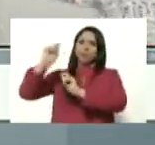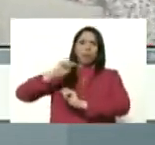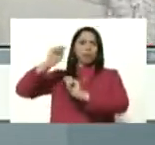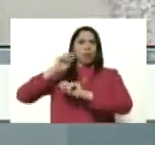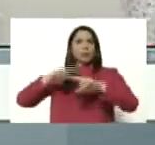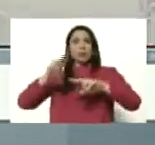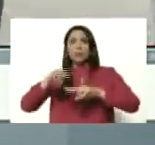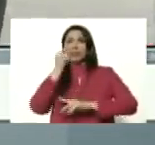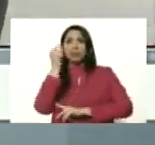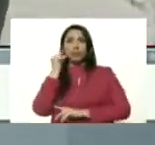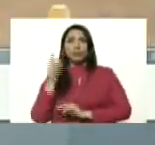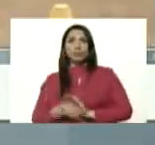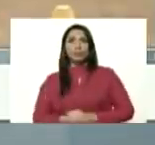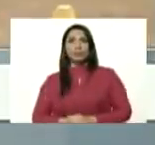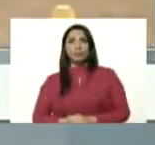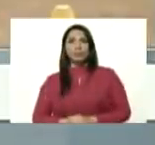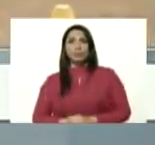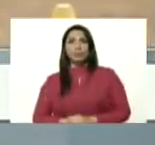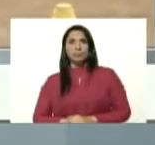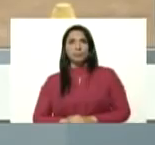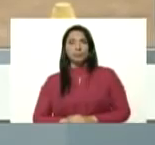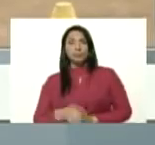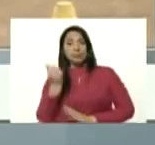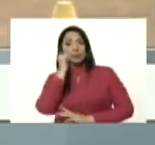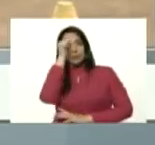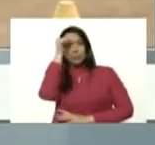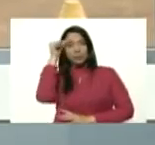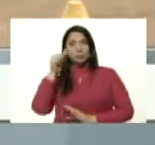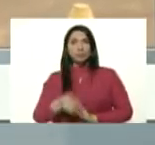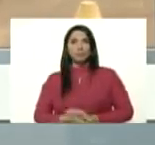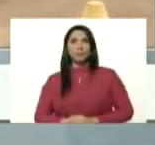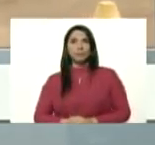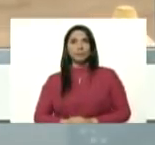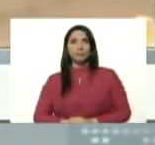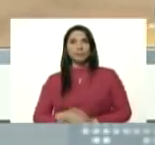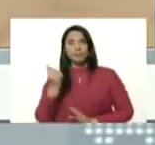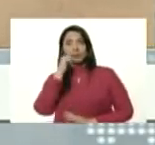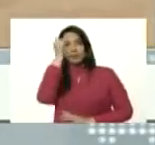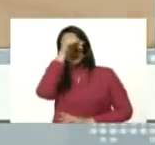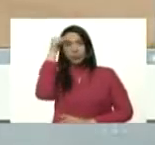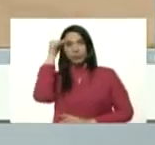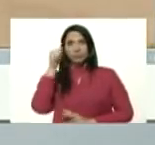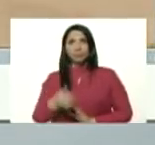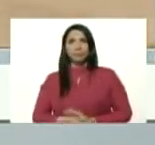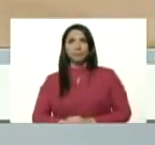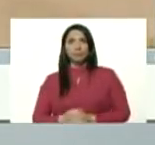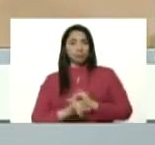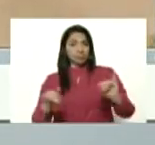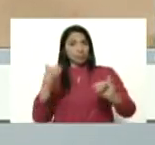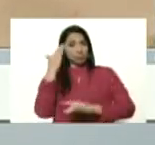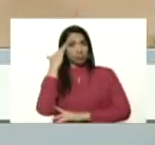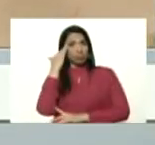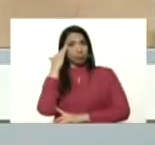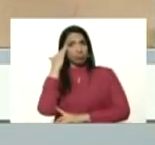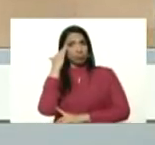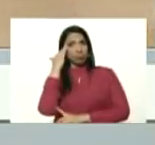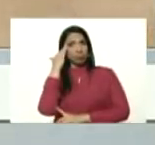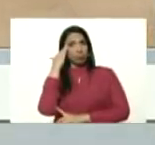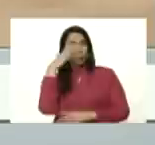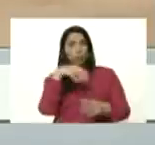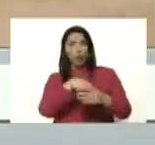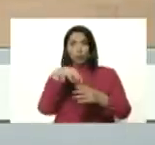niños y las niñas, sábado y domingo. Sábado y domingo, ya saben.